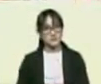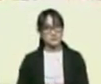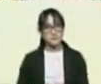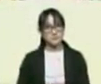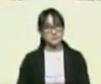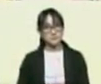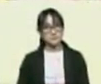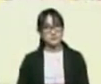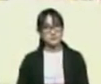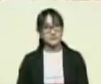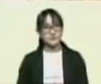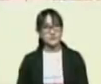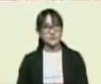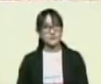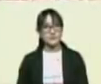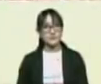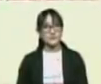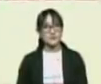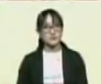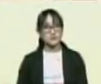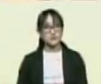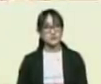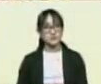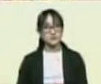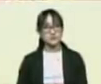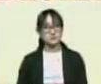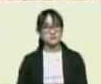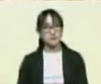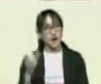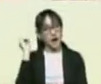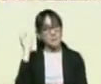en una campaña que nos debe llegar a una gran victoria,